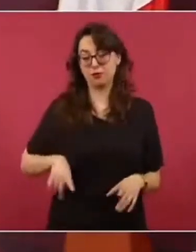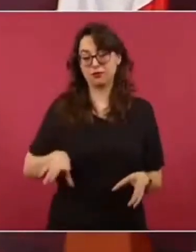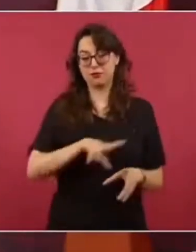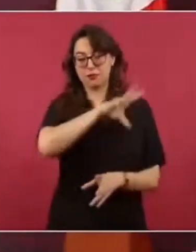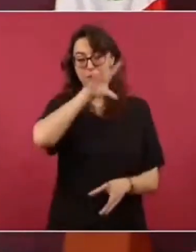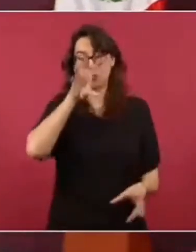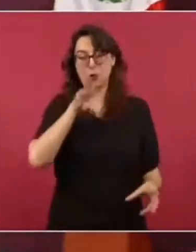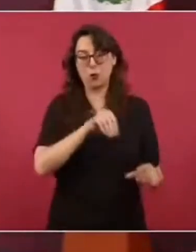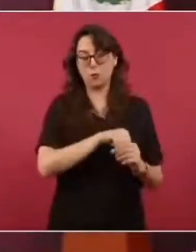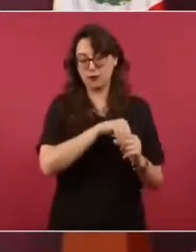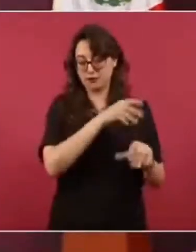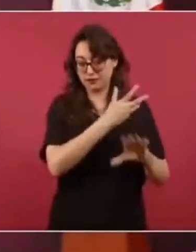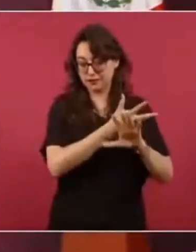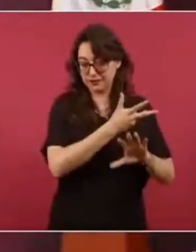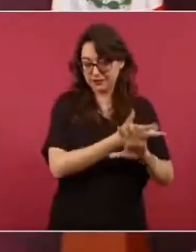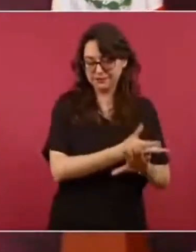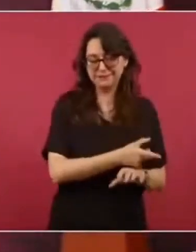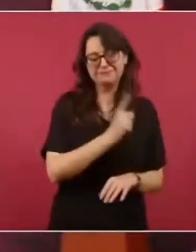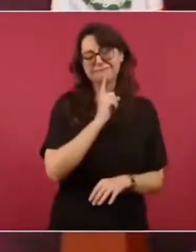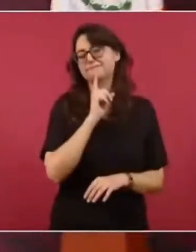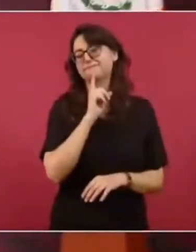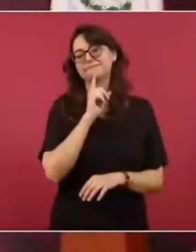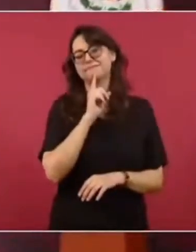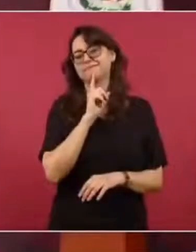No hay un poder